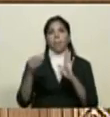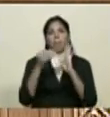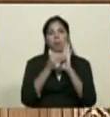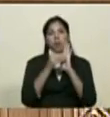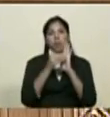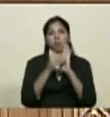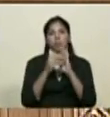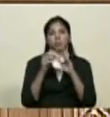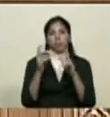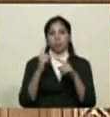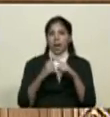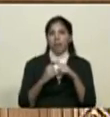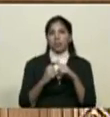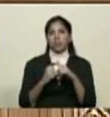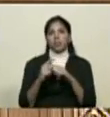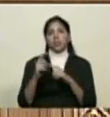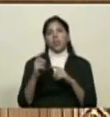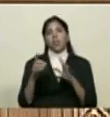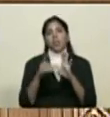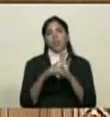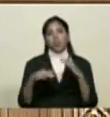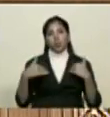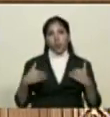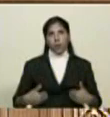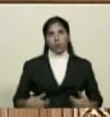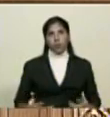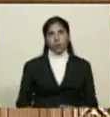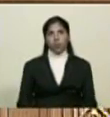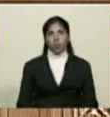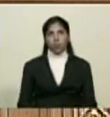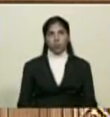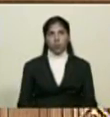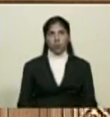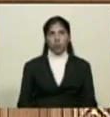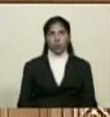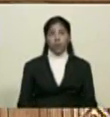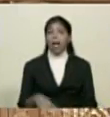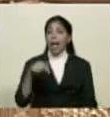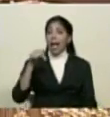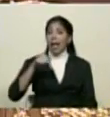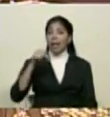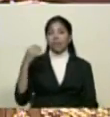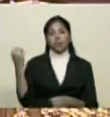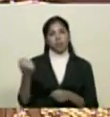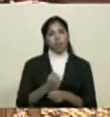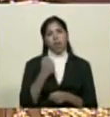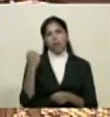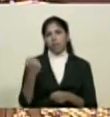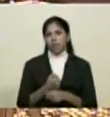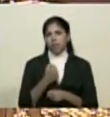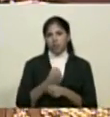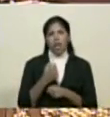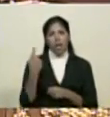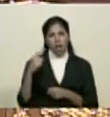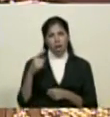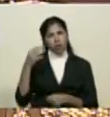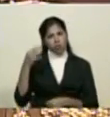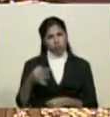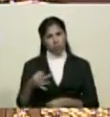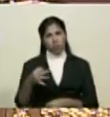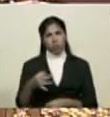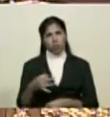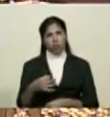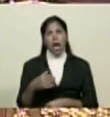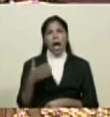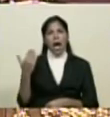y protección de los derechos humanos. Aquí estamos trabajando y hay cosas ya concretas, es un tema que se volvió tabú